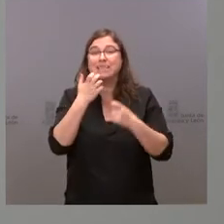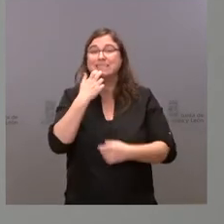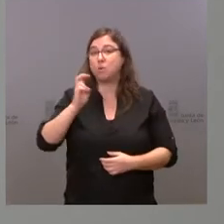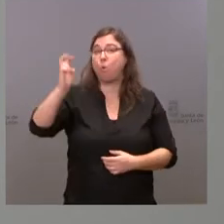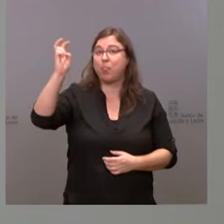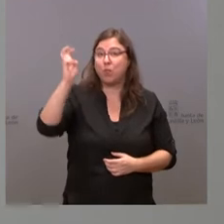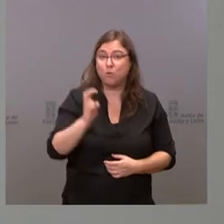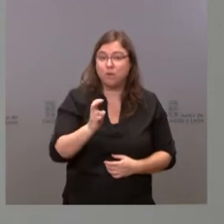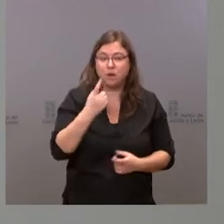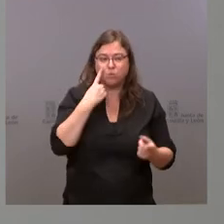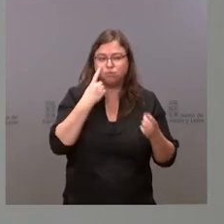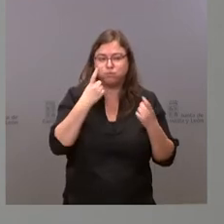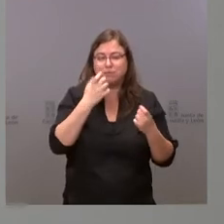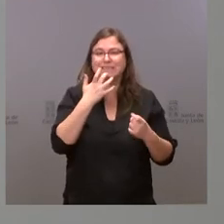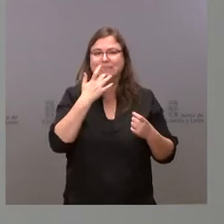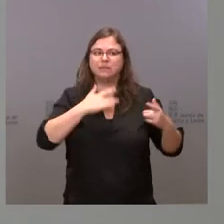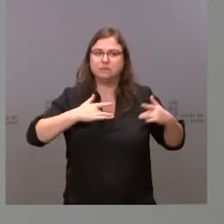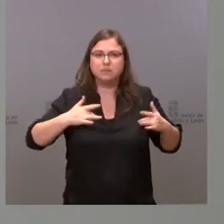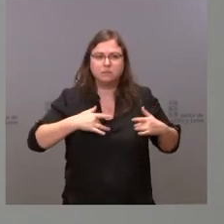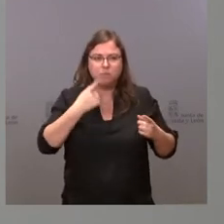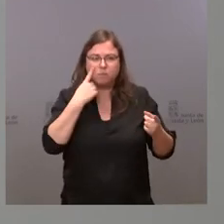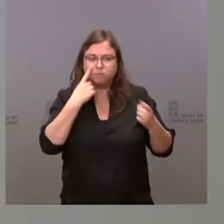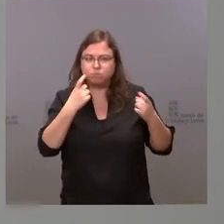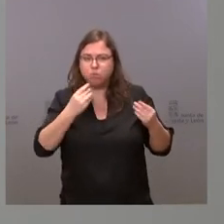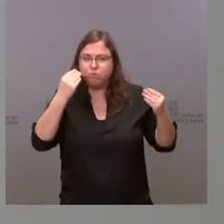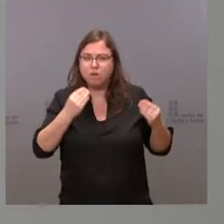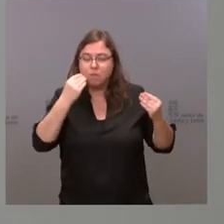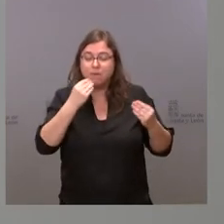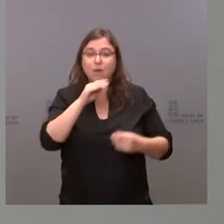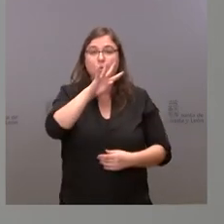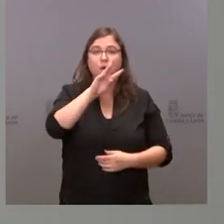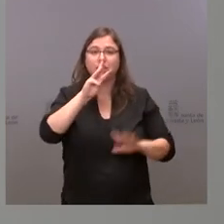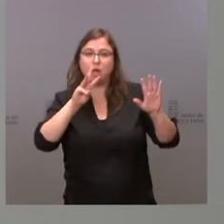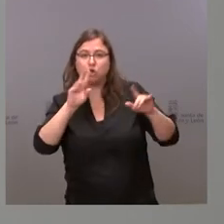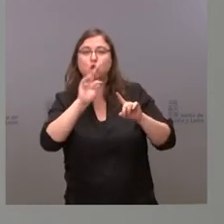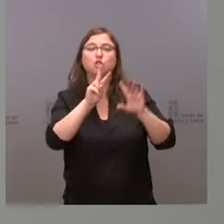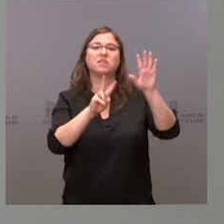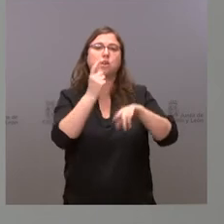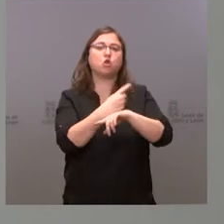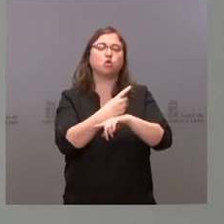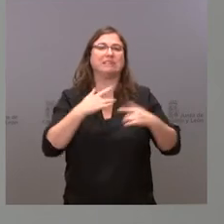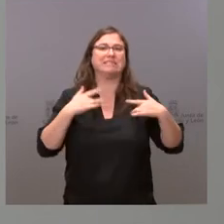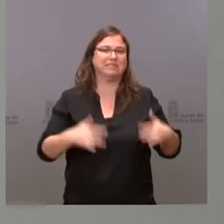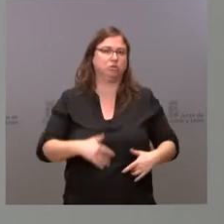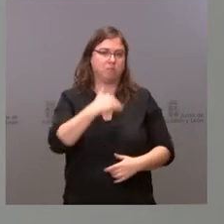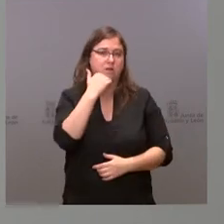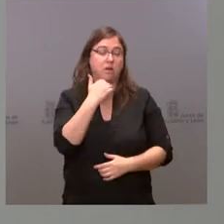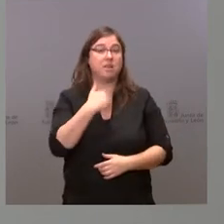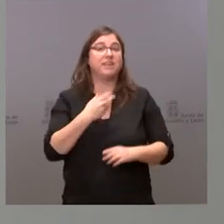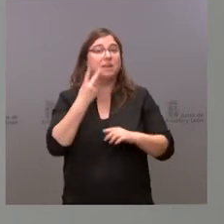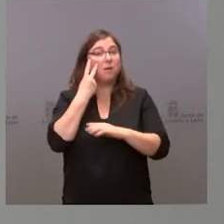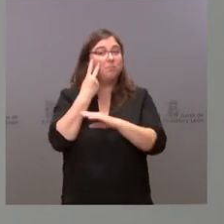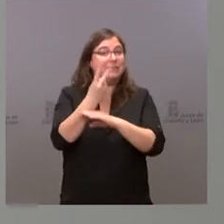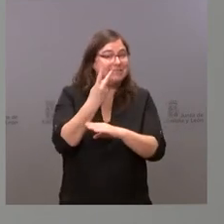vigilancia por si existe la aparición de síntomas en las siguientes 48 72 horas en las visitas se intentan realizar siempre que sea posible en